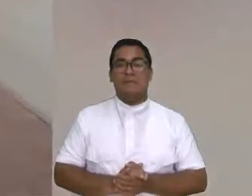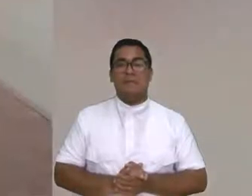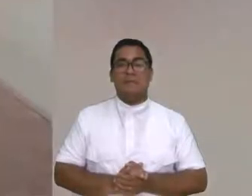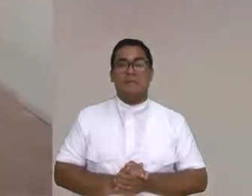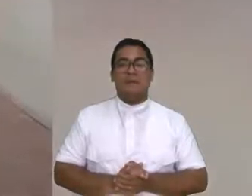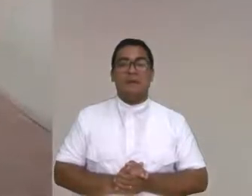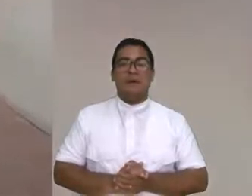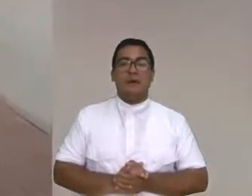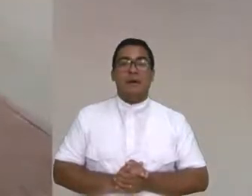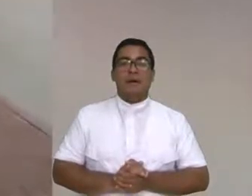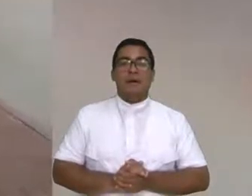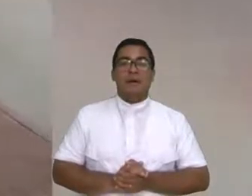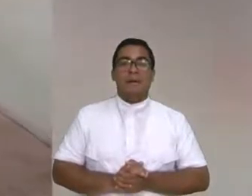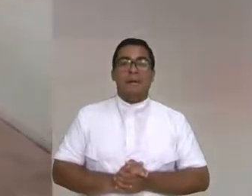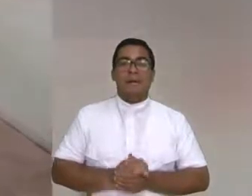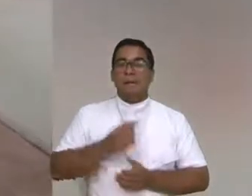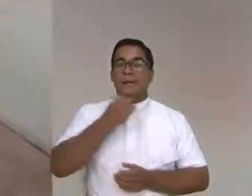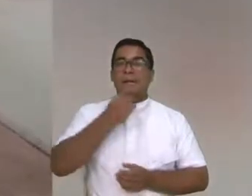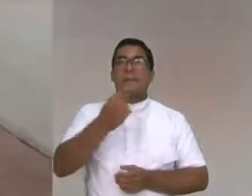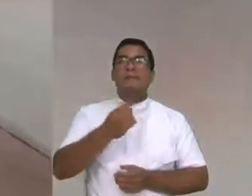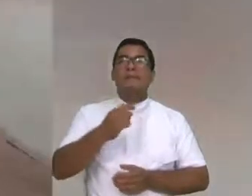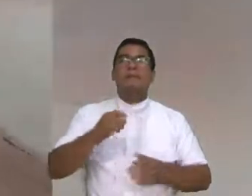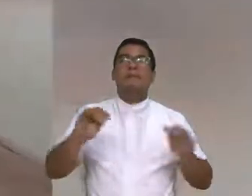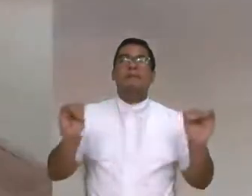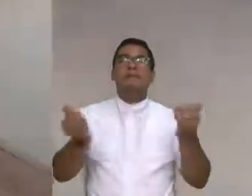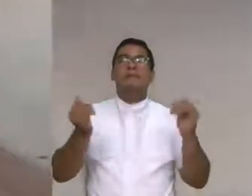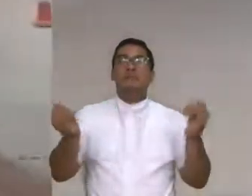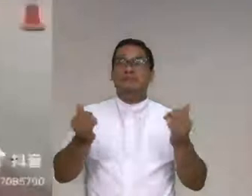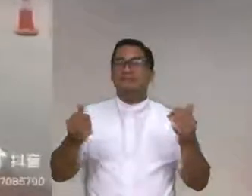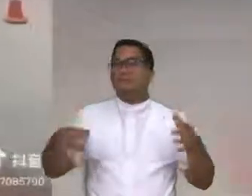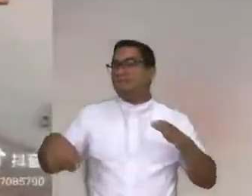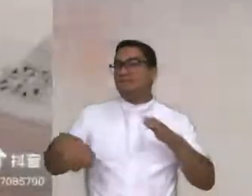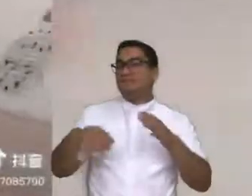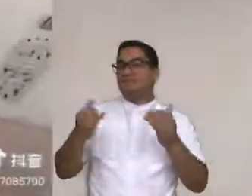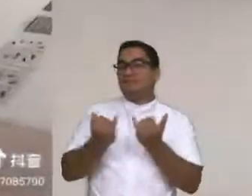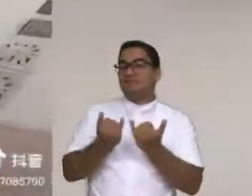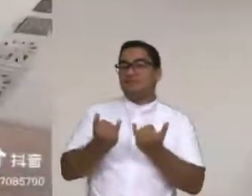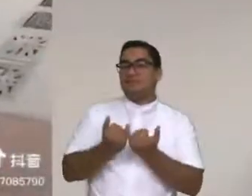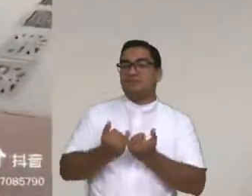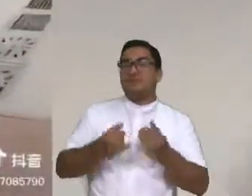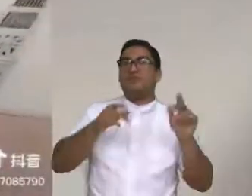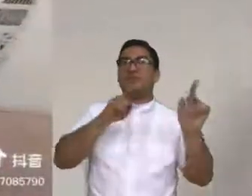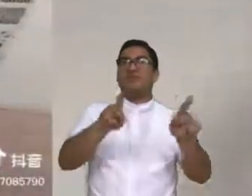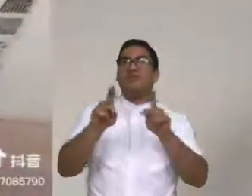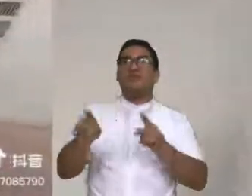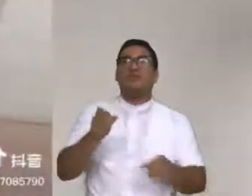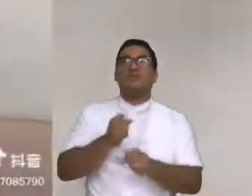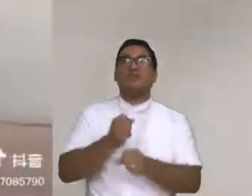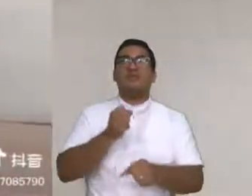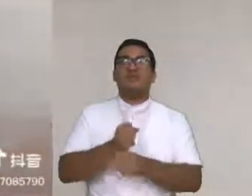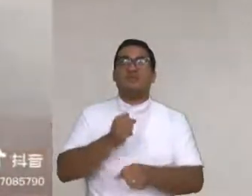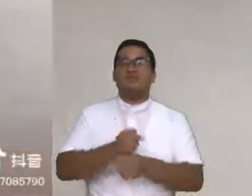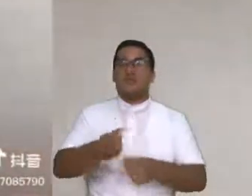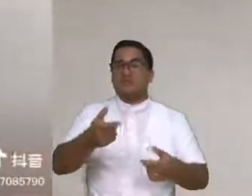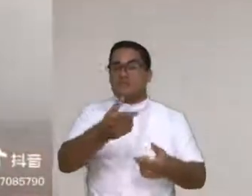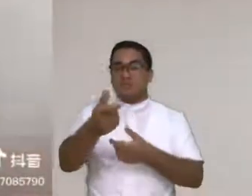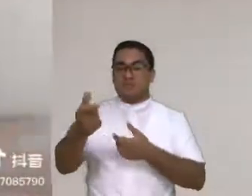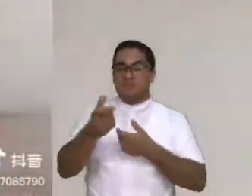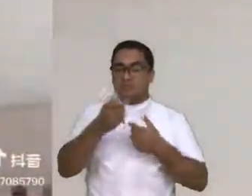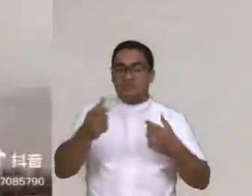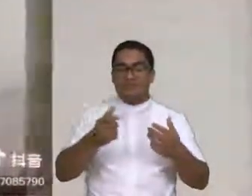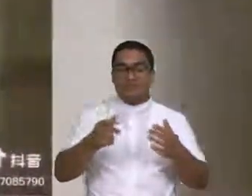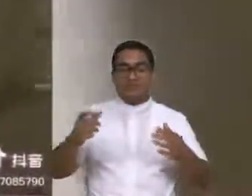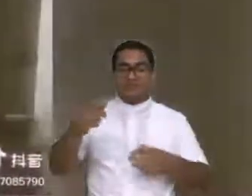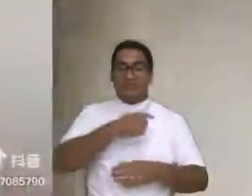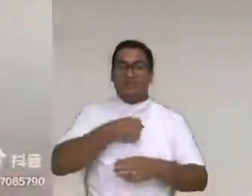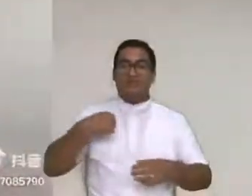Con los Stormtroopers de Star Wars, comparan los cibernautas a trabajadores que circulan a pie fumigando las calles de China para